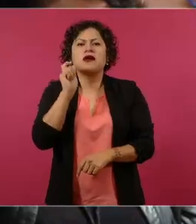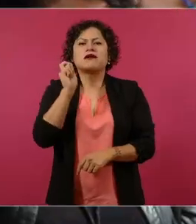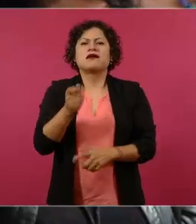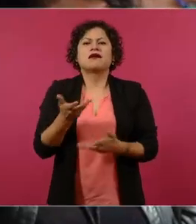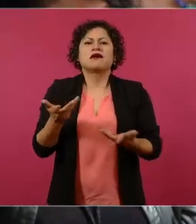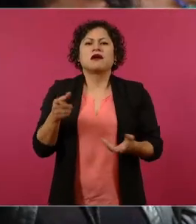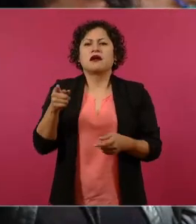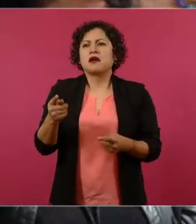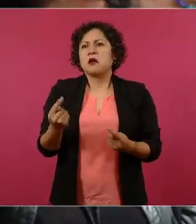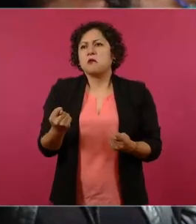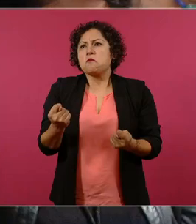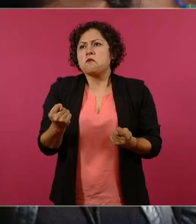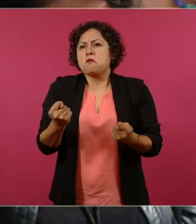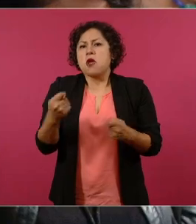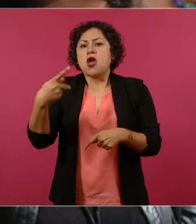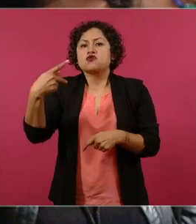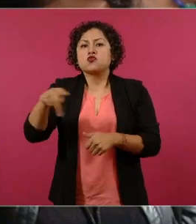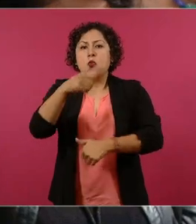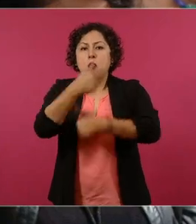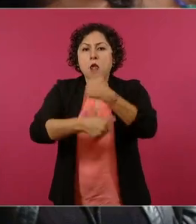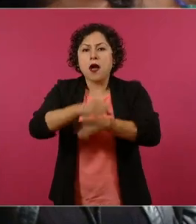y meter facturas